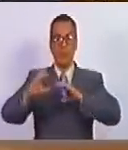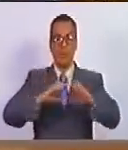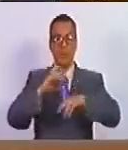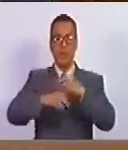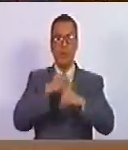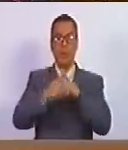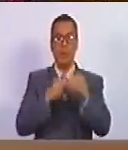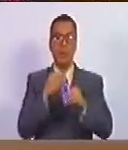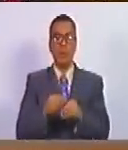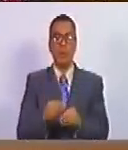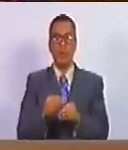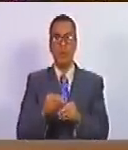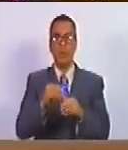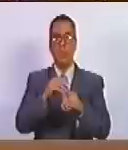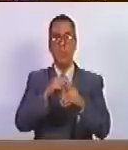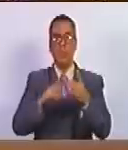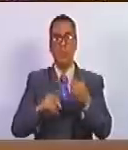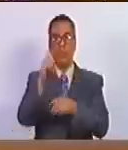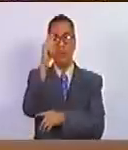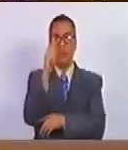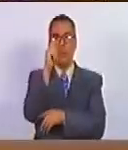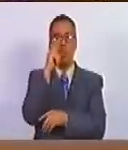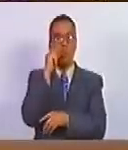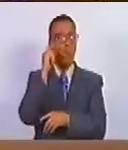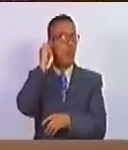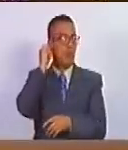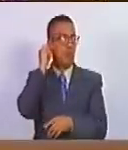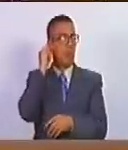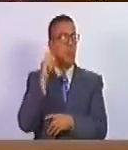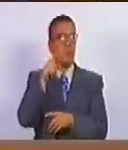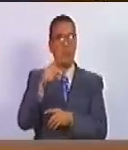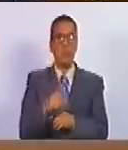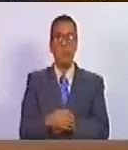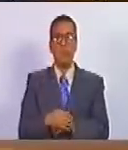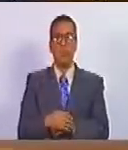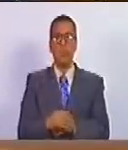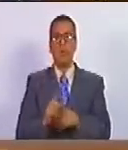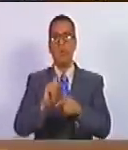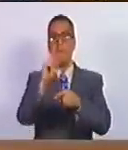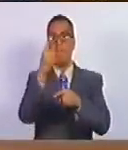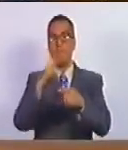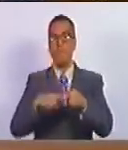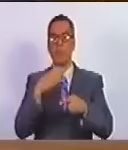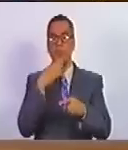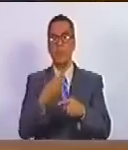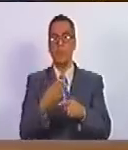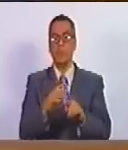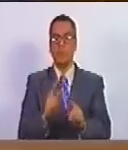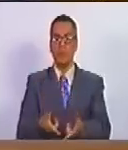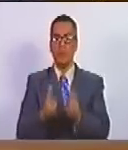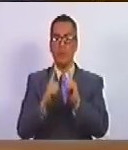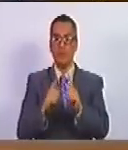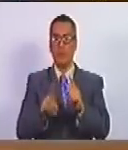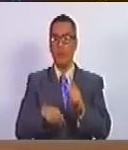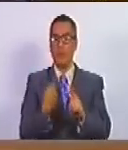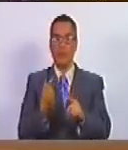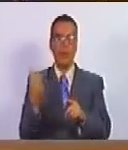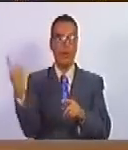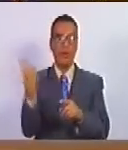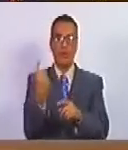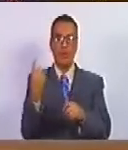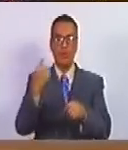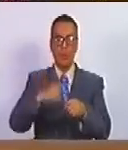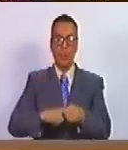comunicaciones suscritas por las ciudadanas diputadas y los ciudadanos diputados principales solicitando permiso para